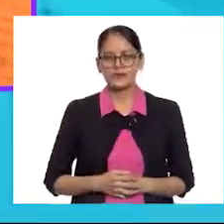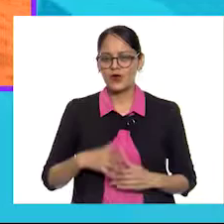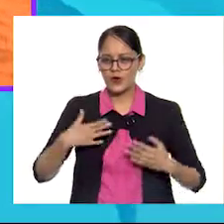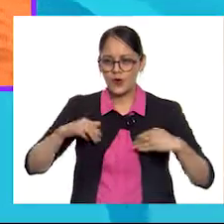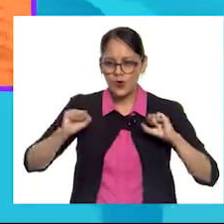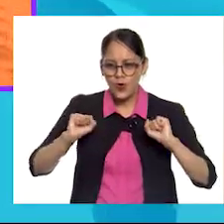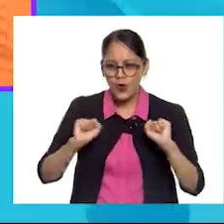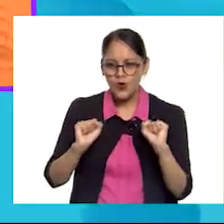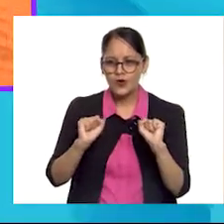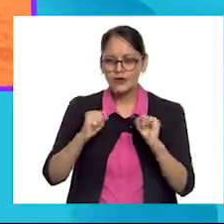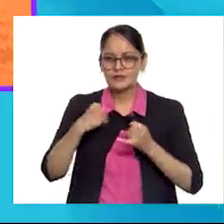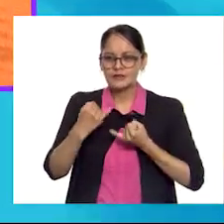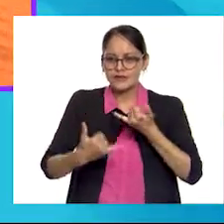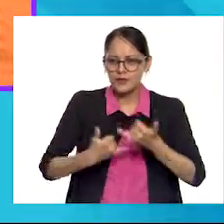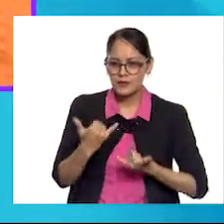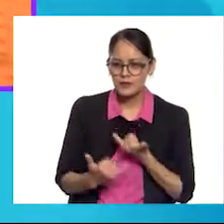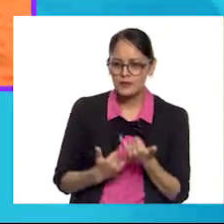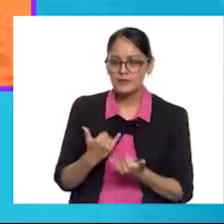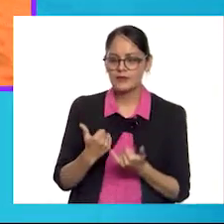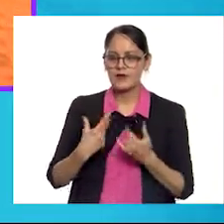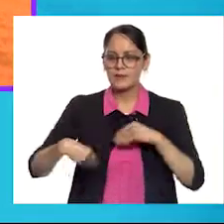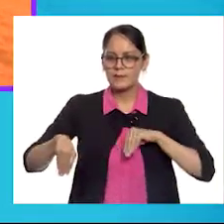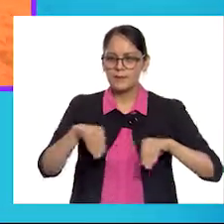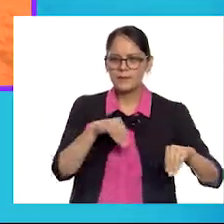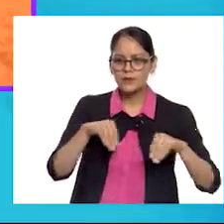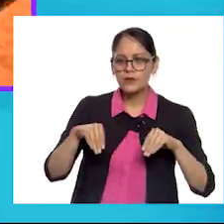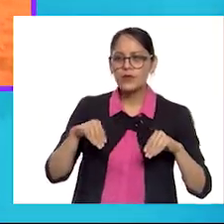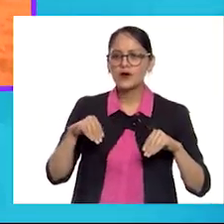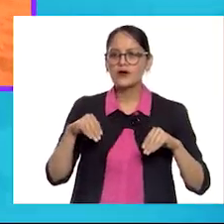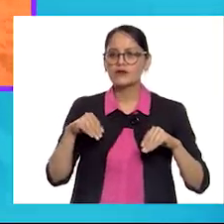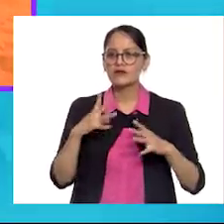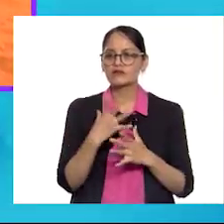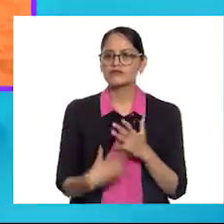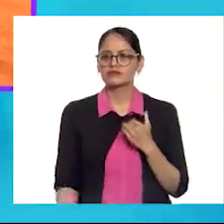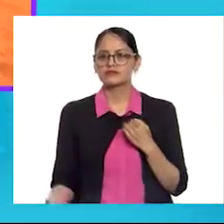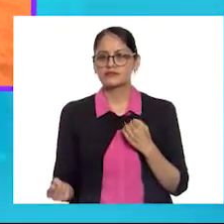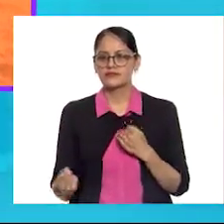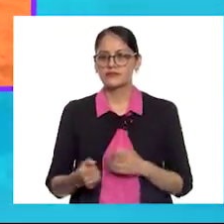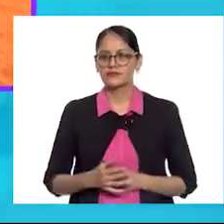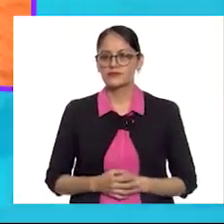Corro. Juego, me muevo y escapo.